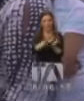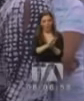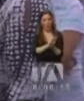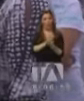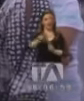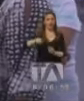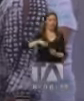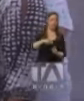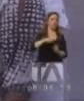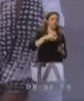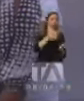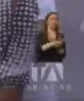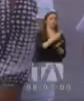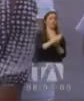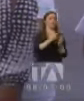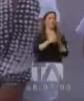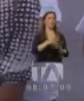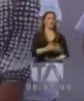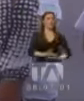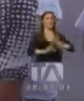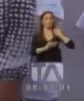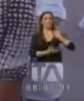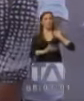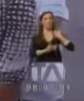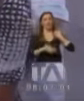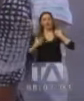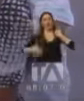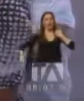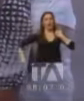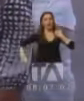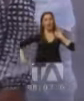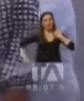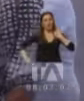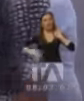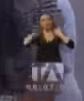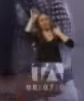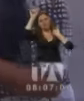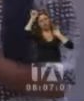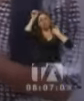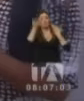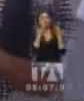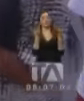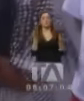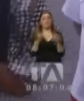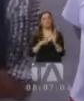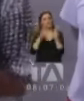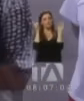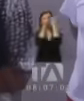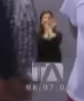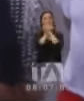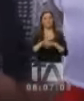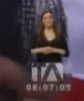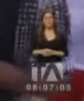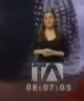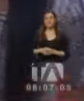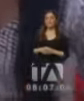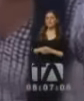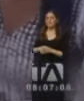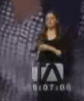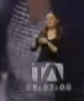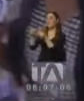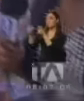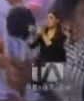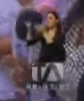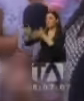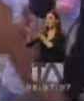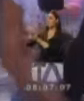muy duro porque cuando se va con niños en brazos es muy, muy fatal la atención de los vehículos. Muy bien, muchas gracias. Por acá también tenemos a uno de los dirigentes